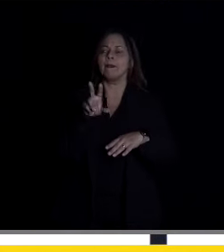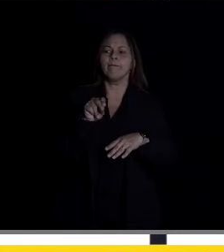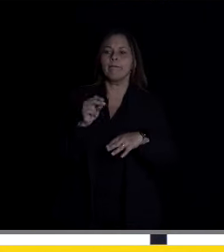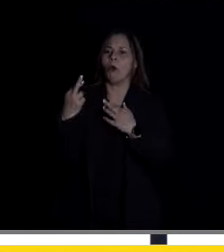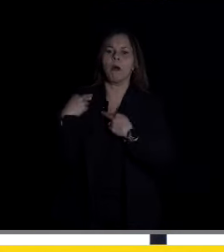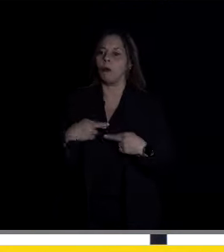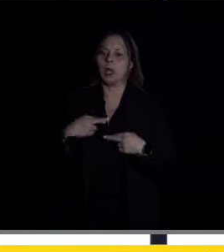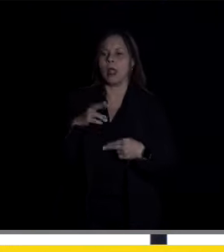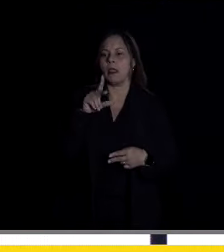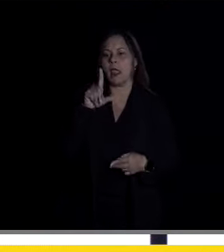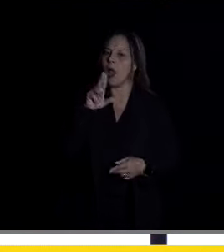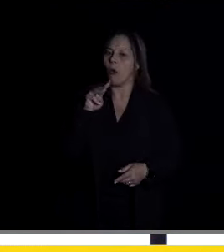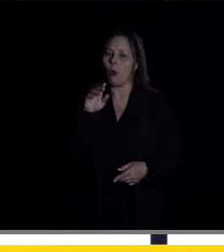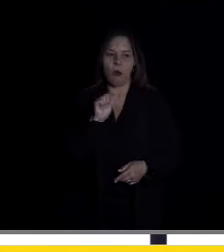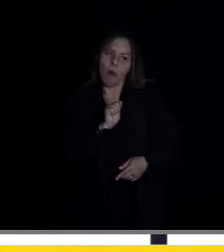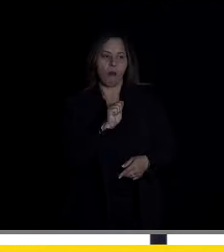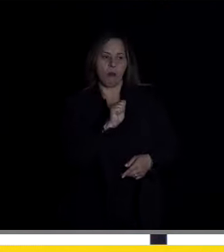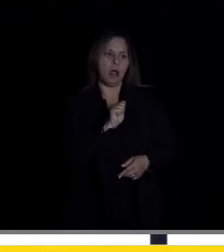Otra verdad.